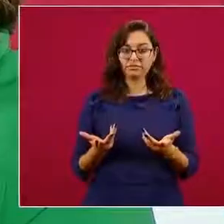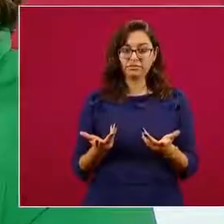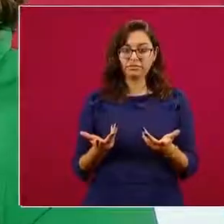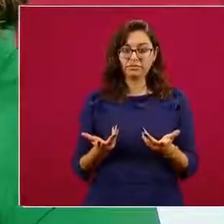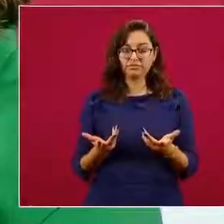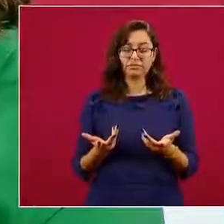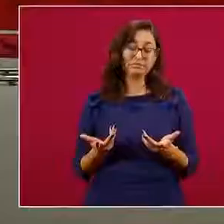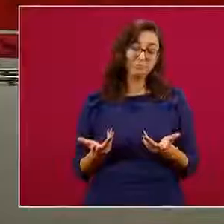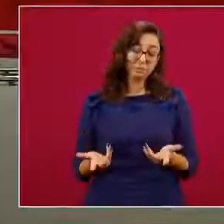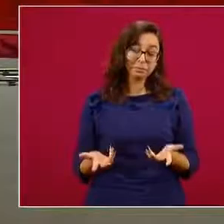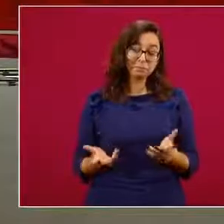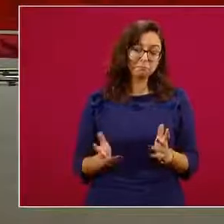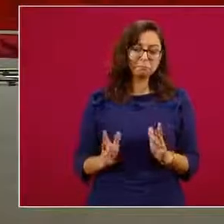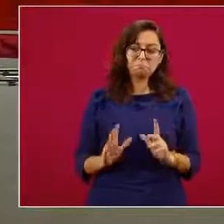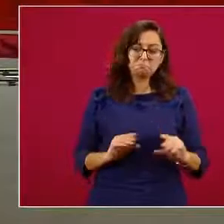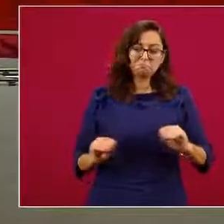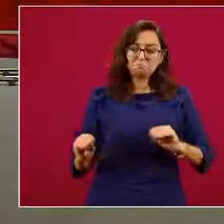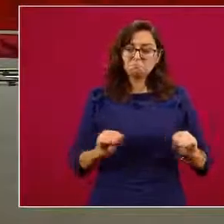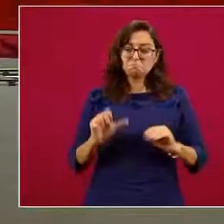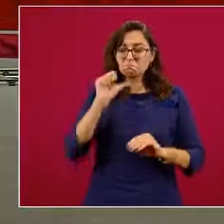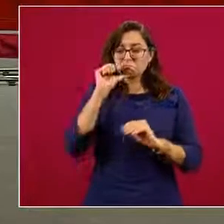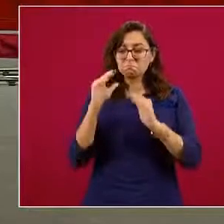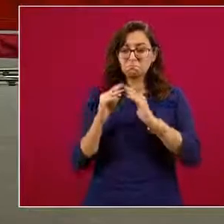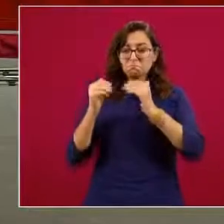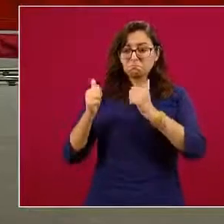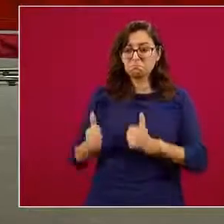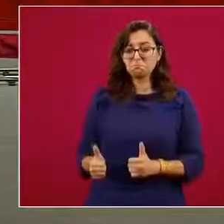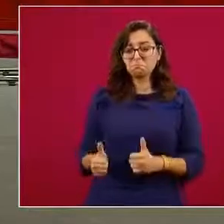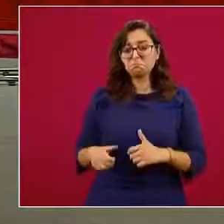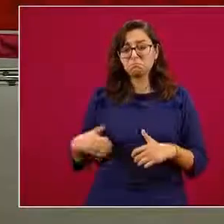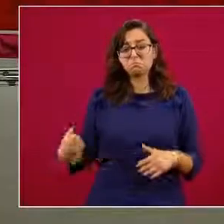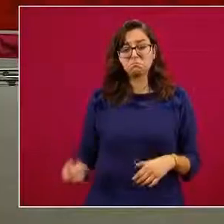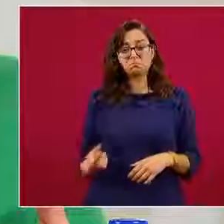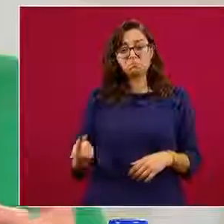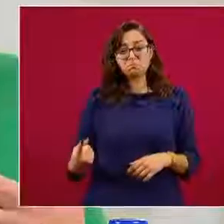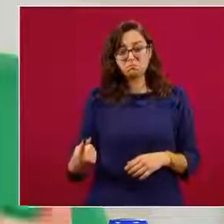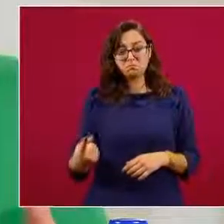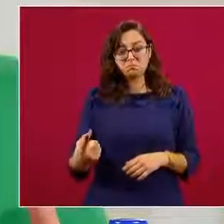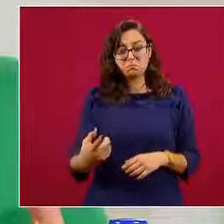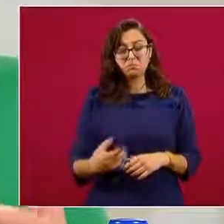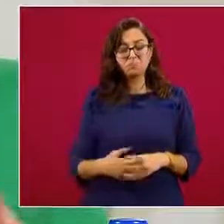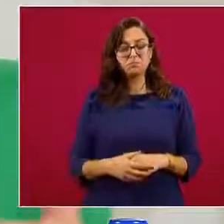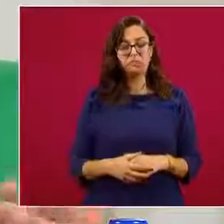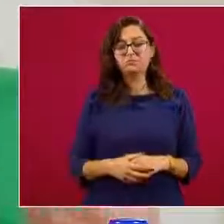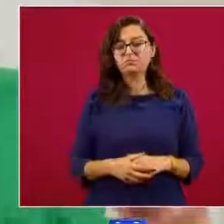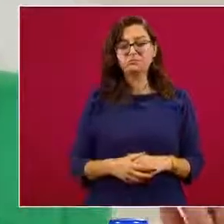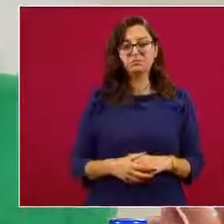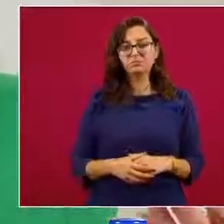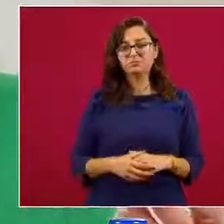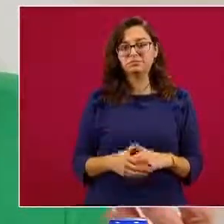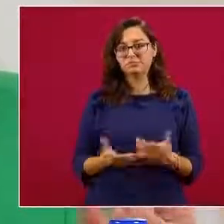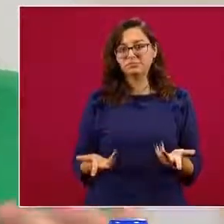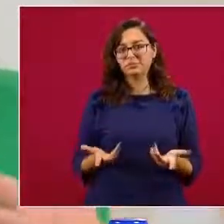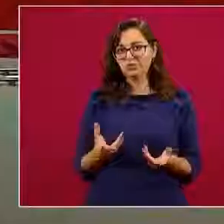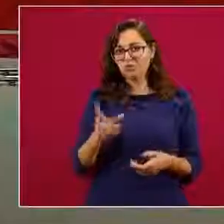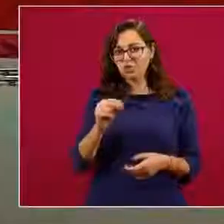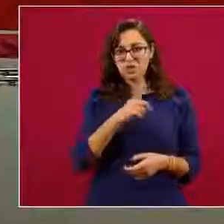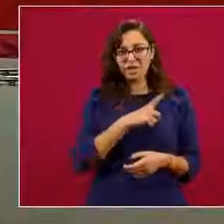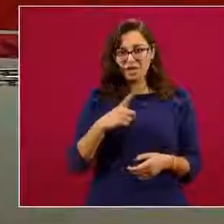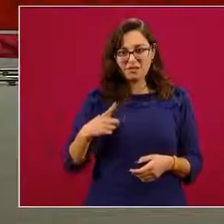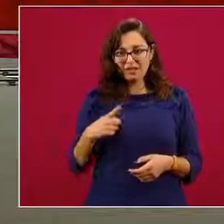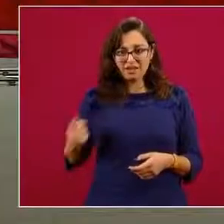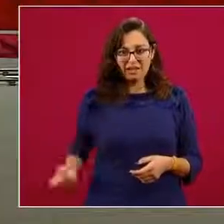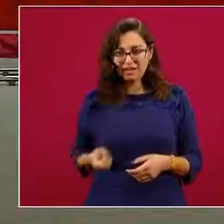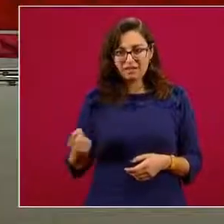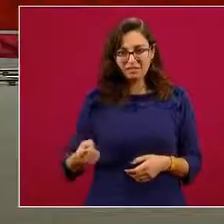queden así, ¿no? Quédate en casa, no tiene que ser quédate para siempre en tu casa, al